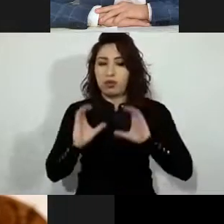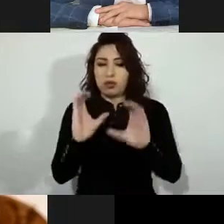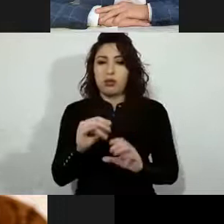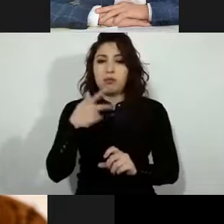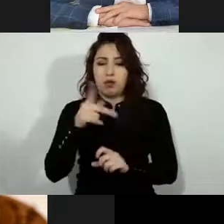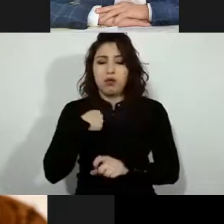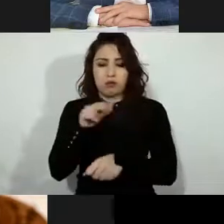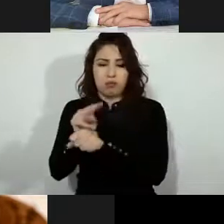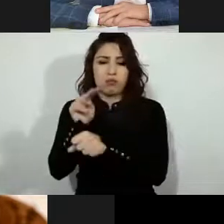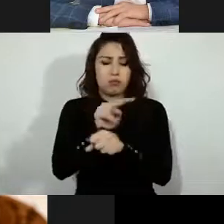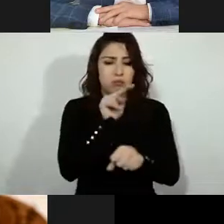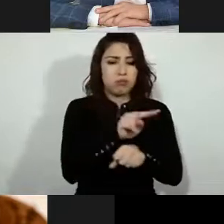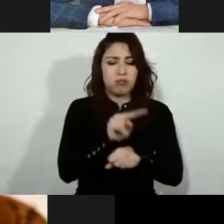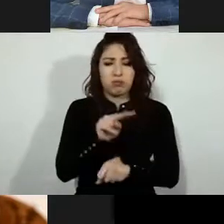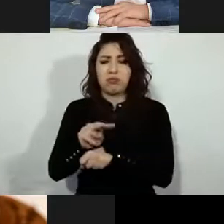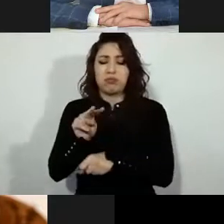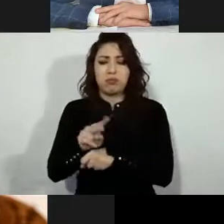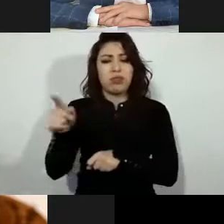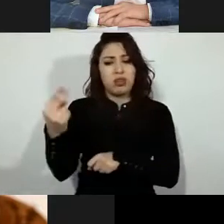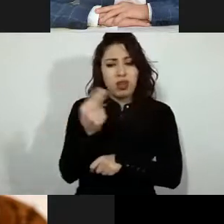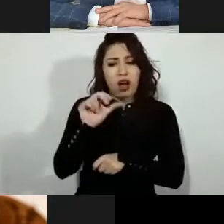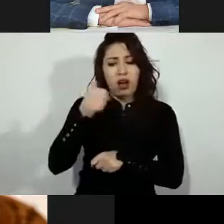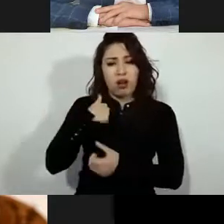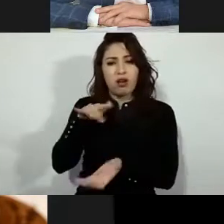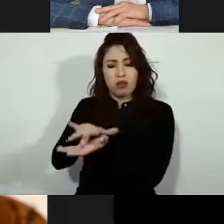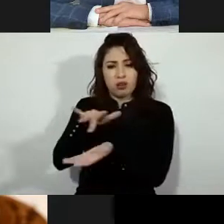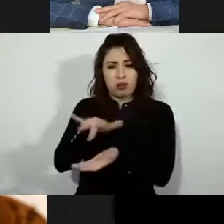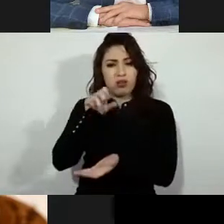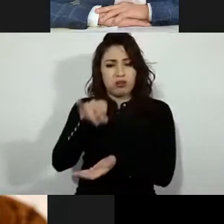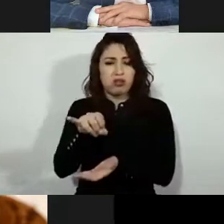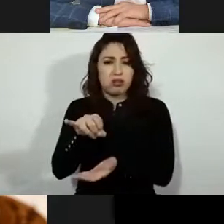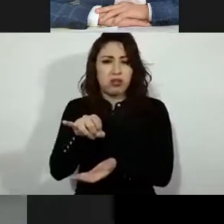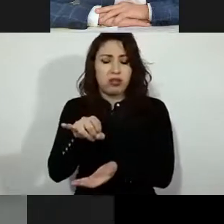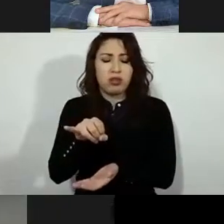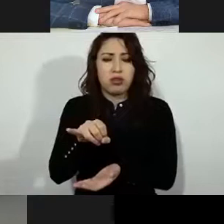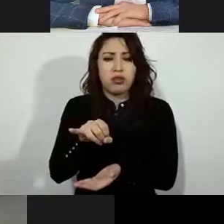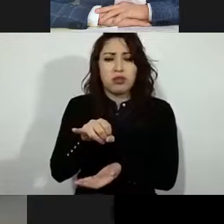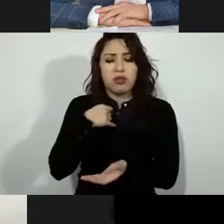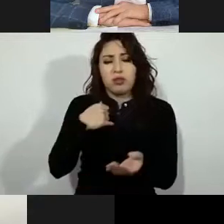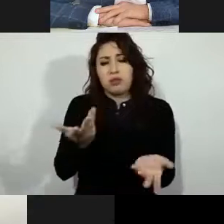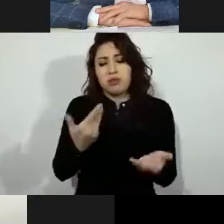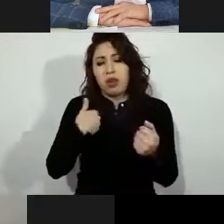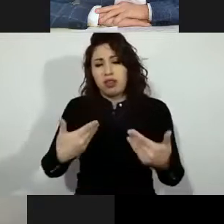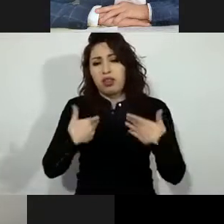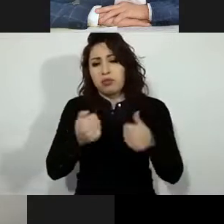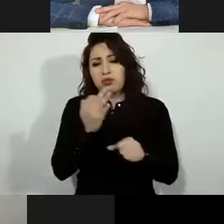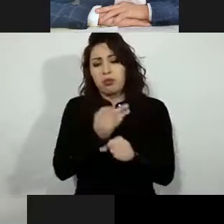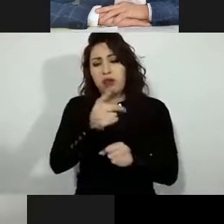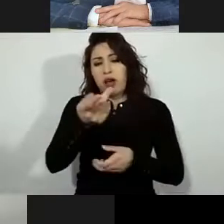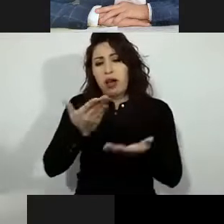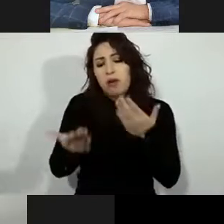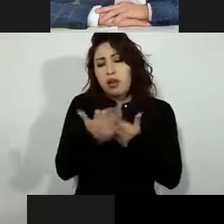cerca por supuesto, cotidianamente, diariamente, señor tesorero, pero bueno, pues evidentemente entendernos con esa responsabilidad y con